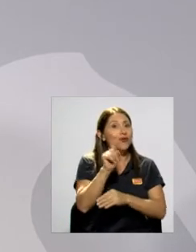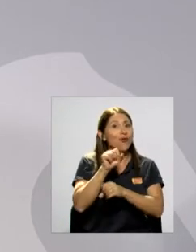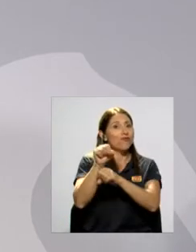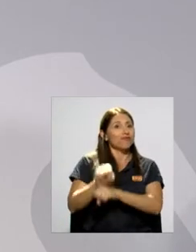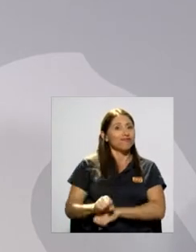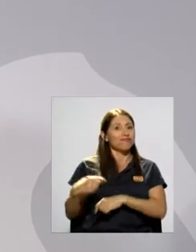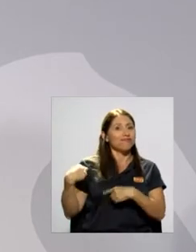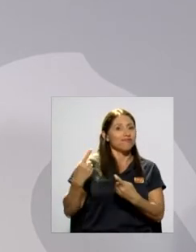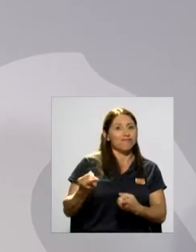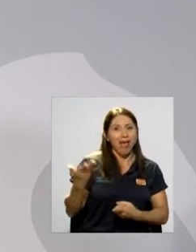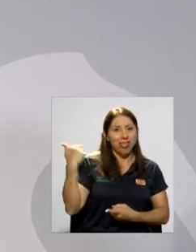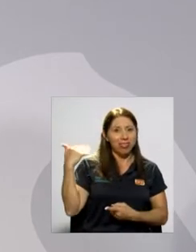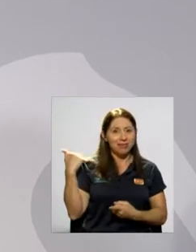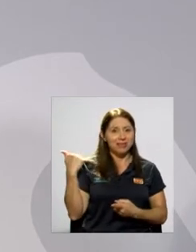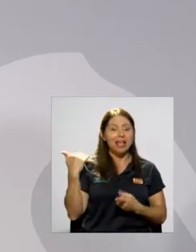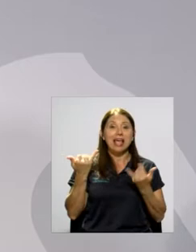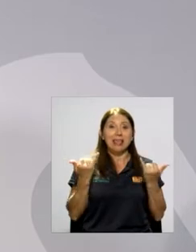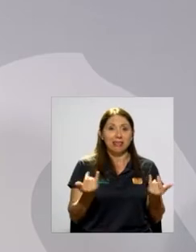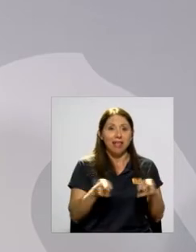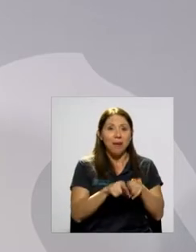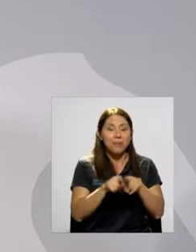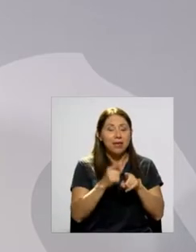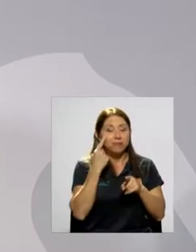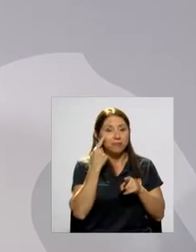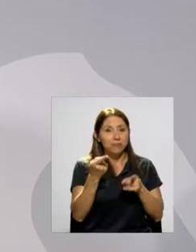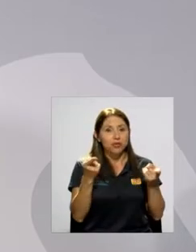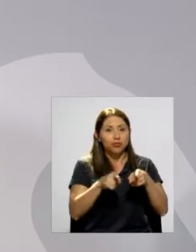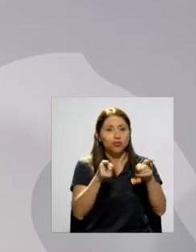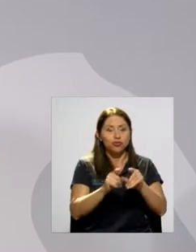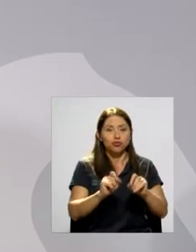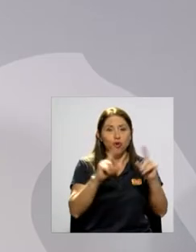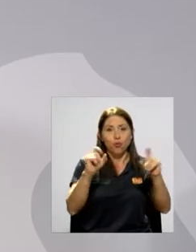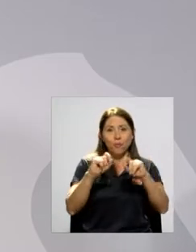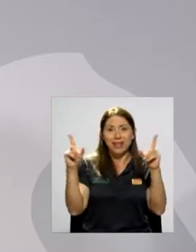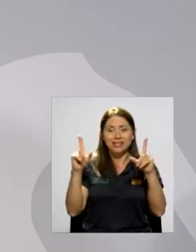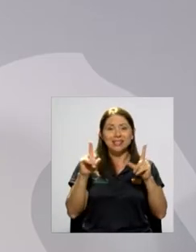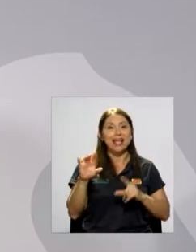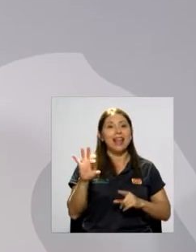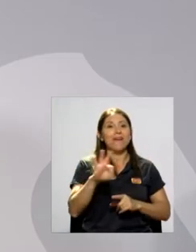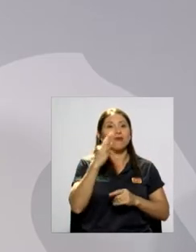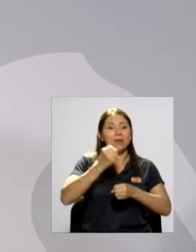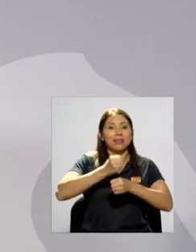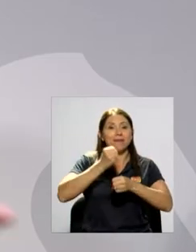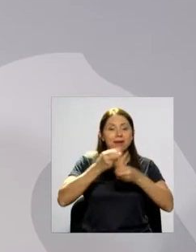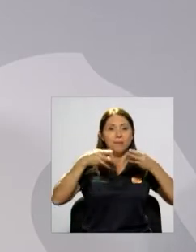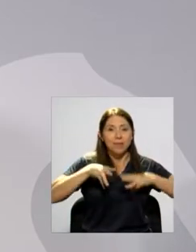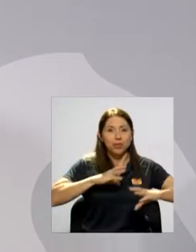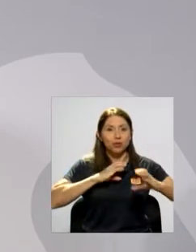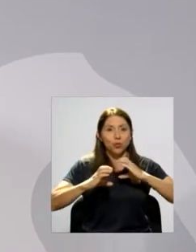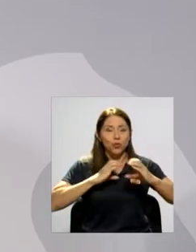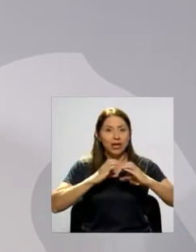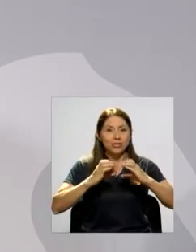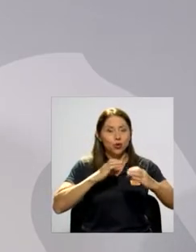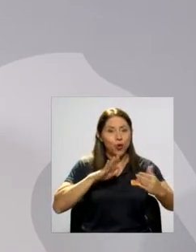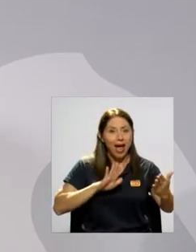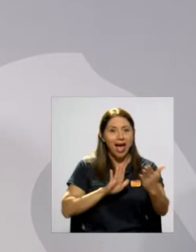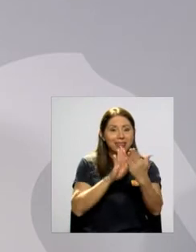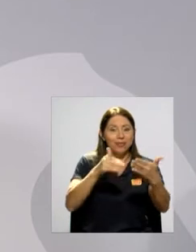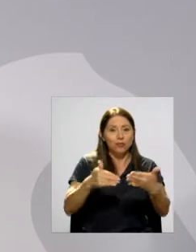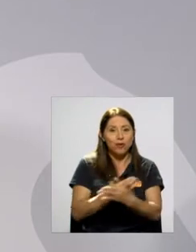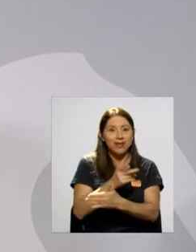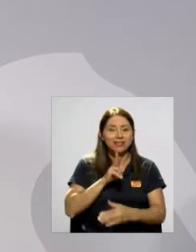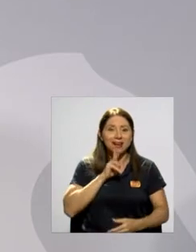nos ha deparado sorpresas en la forma en cómo se desenvuelven los medios de comunicación ante estas nuevas